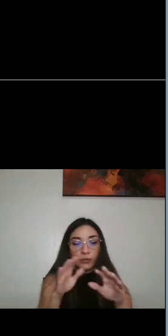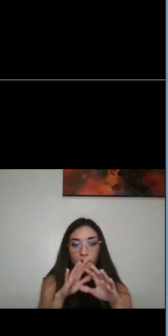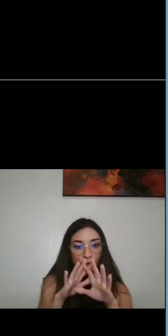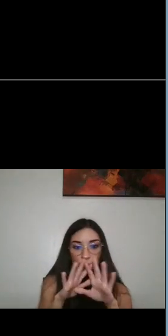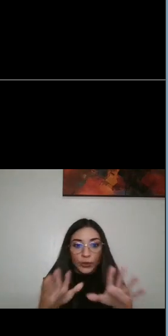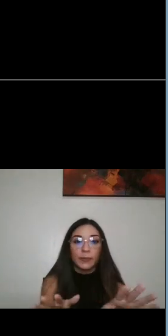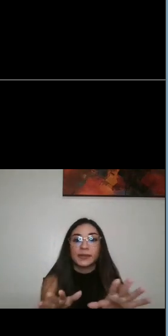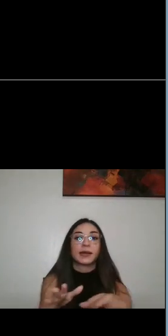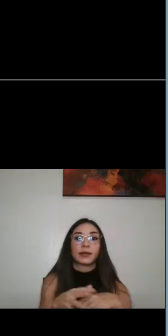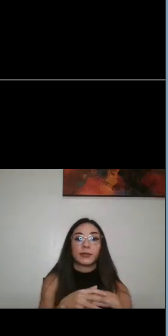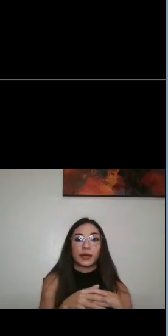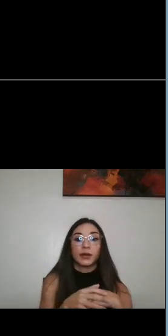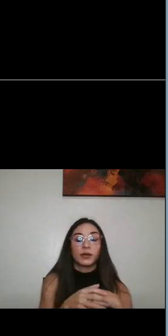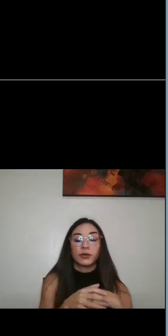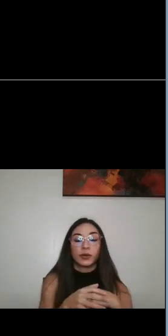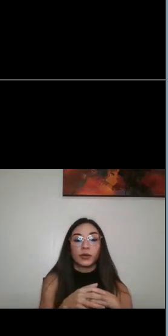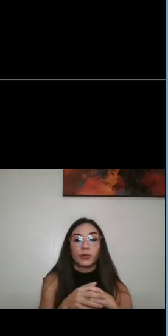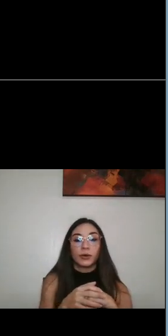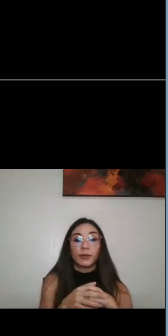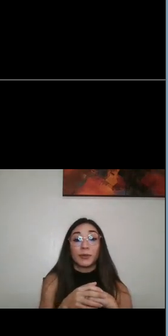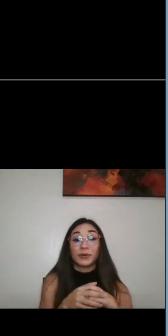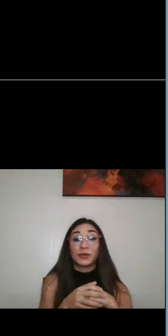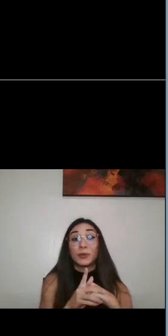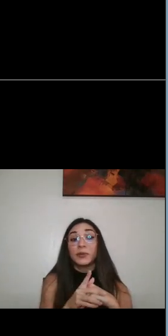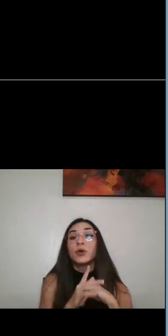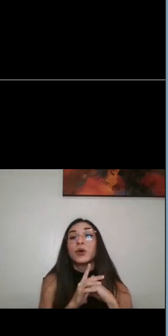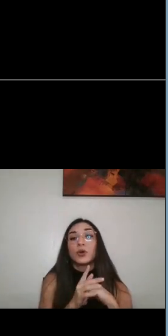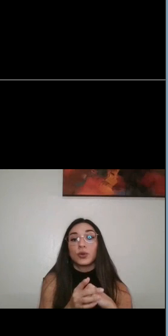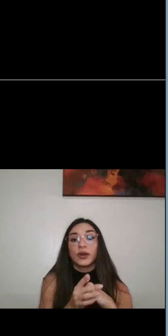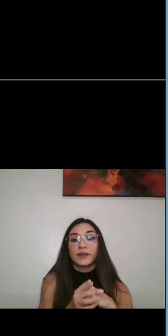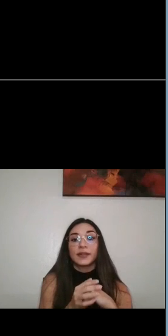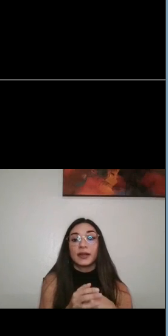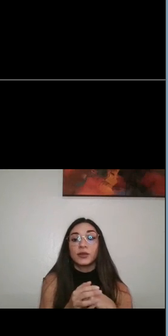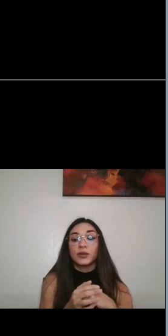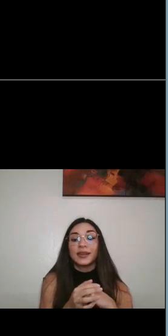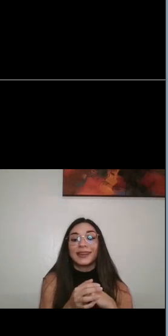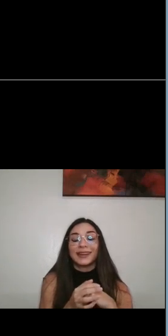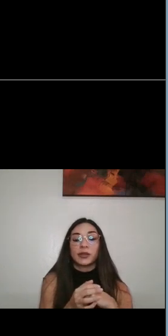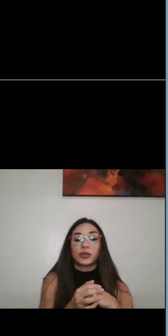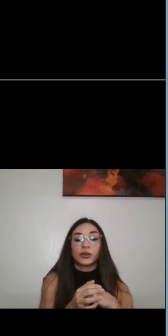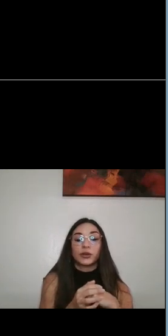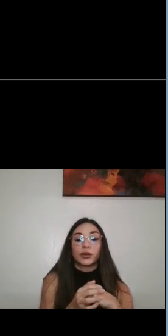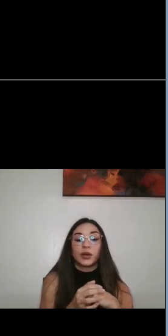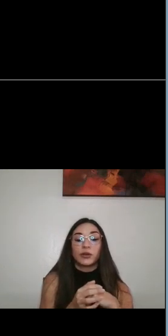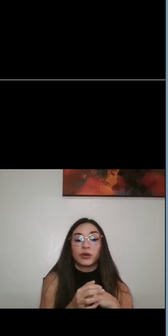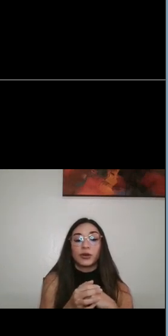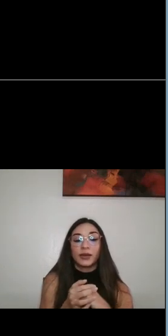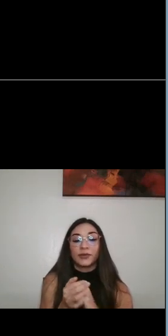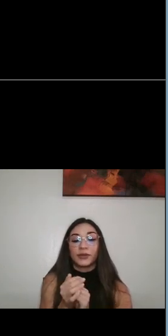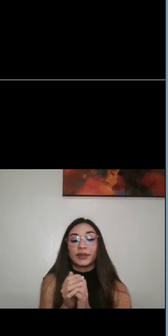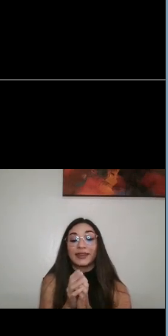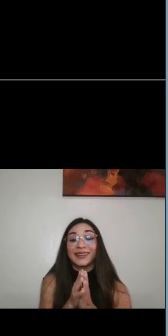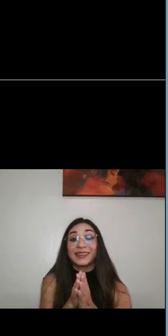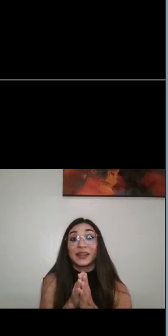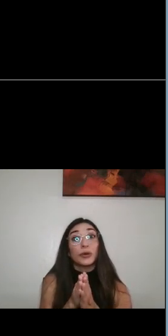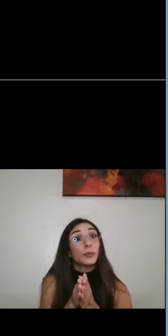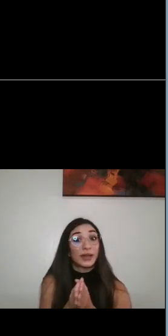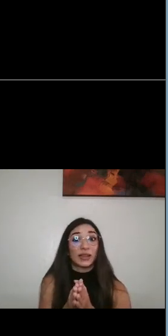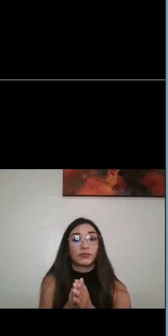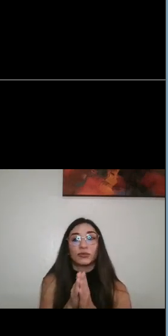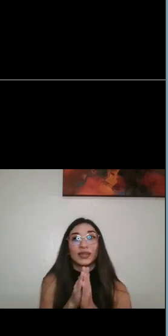año, eso puede pasar también, no hay ningún problema, pero si no, mínimo una vez al año, y la evaluación audiológica infantil tiene que